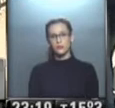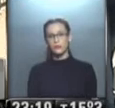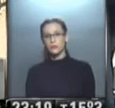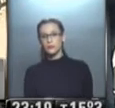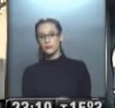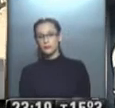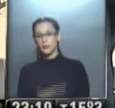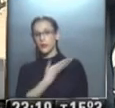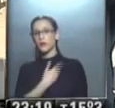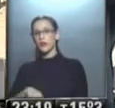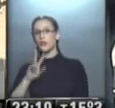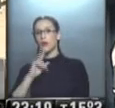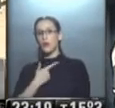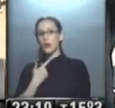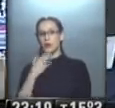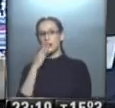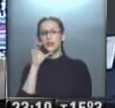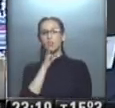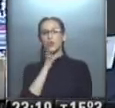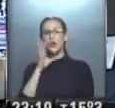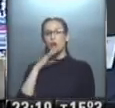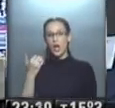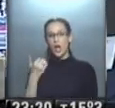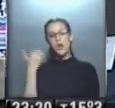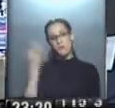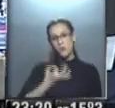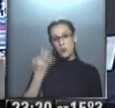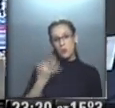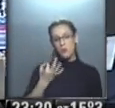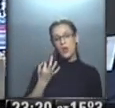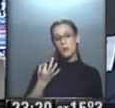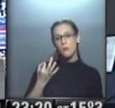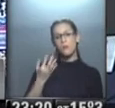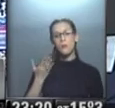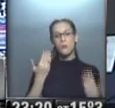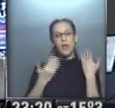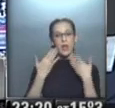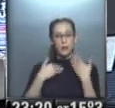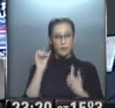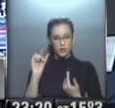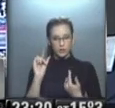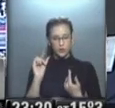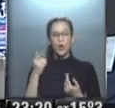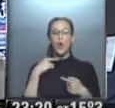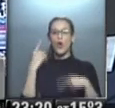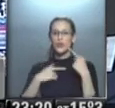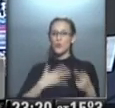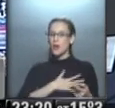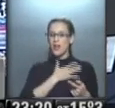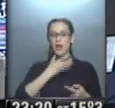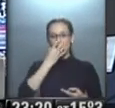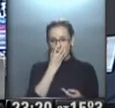El gobernador de San Juan, José Luis Gioja, se encuentra lúcido y puede mantener algunas conversaciones, aunque permanece con asistencia